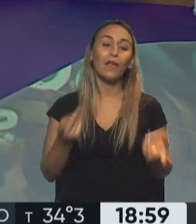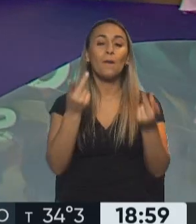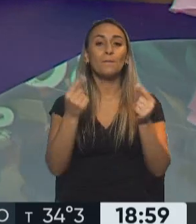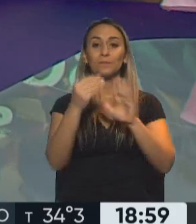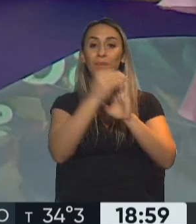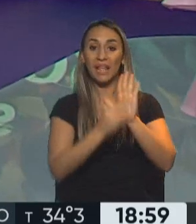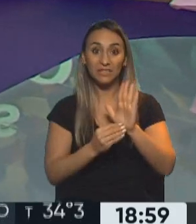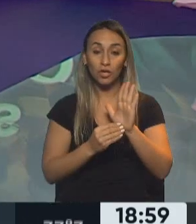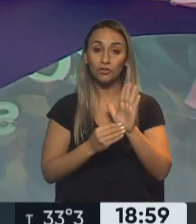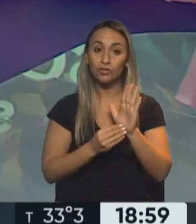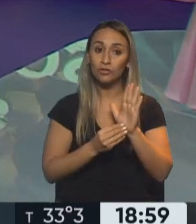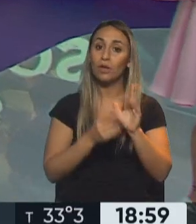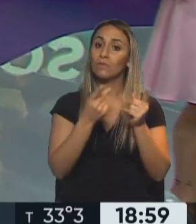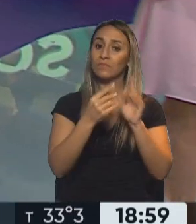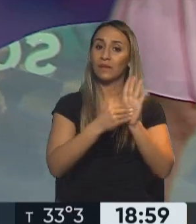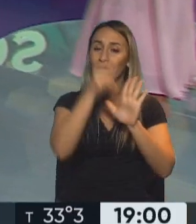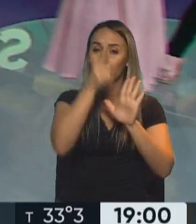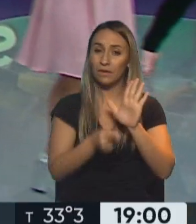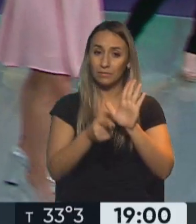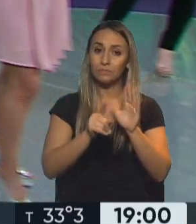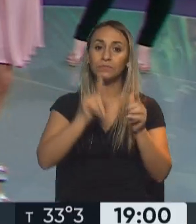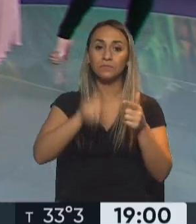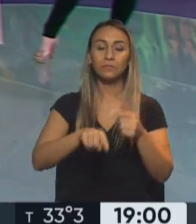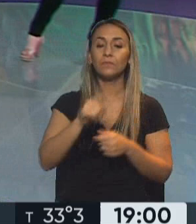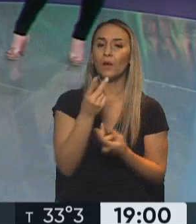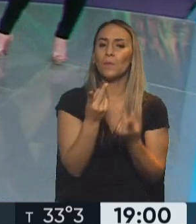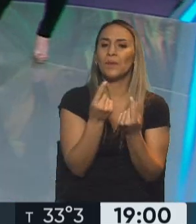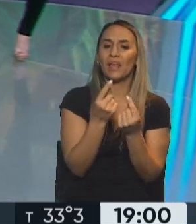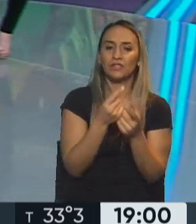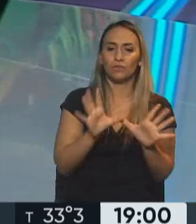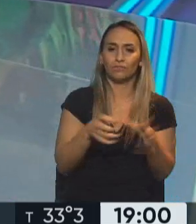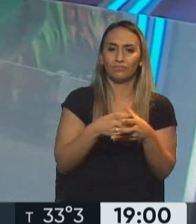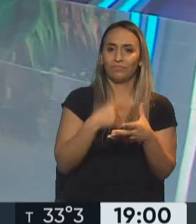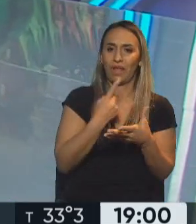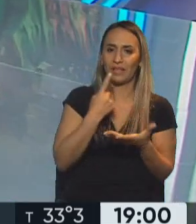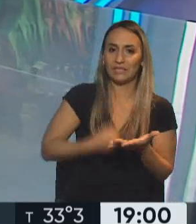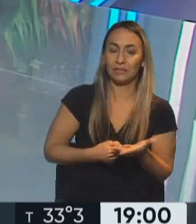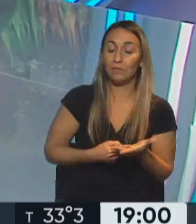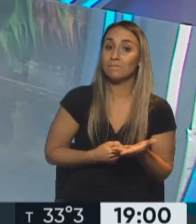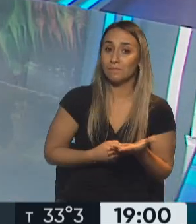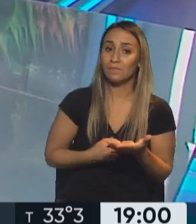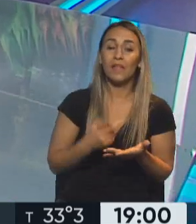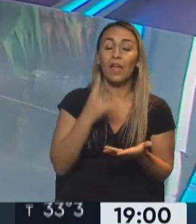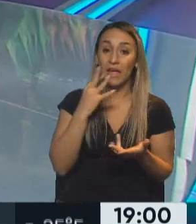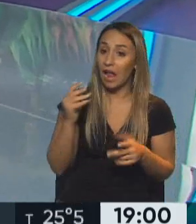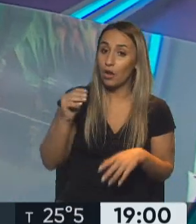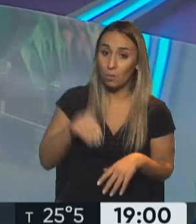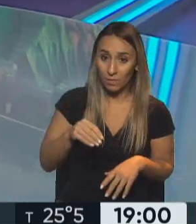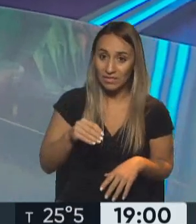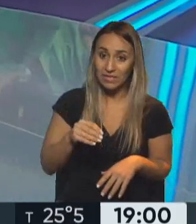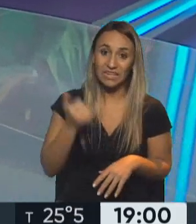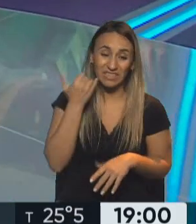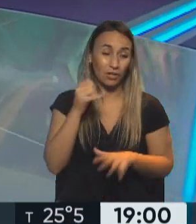Congelados, precios concentrados, este es el tema. Y si algo faltaba a este escenario, que ya es por demás